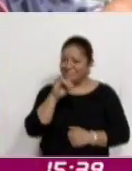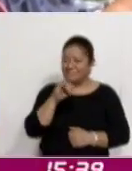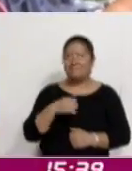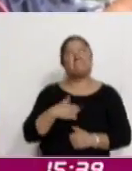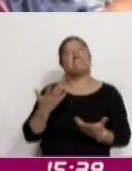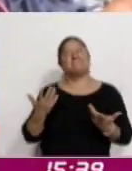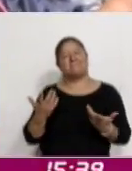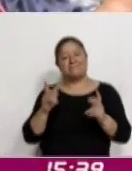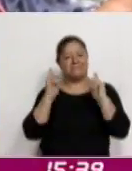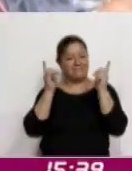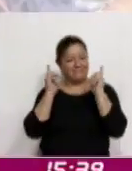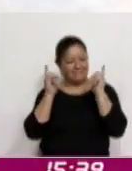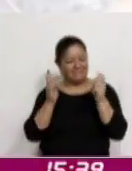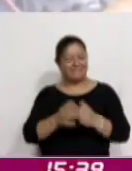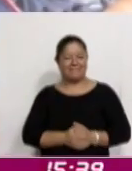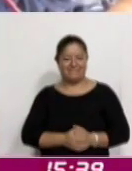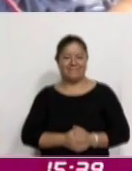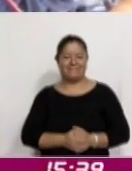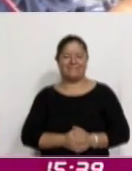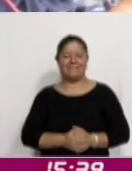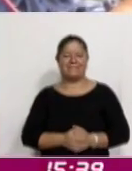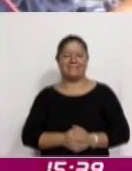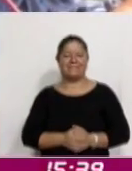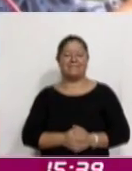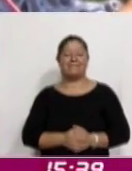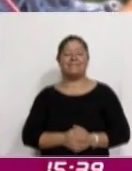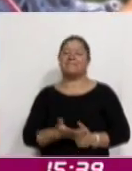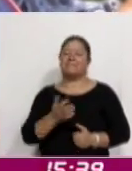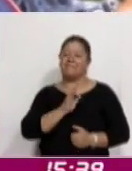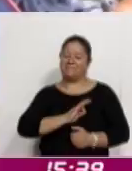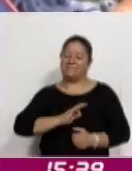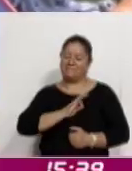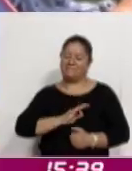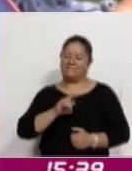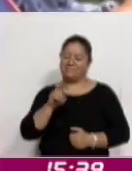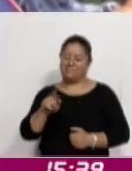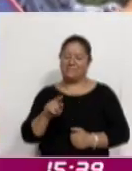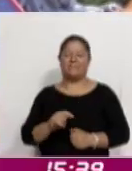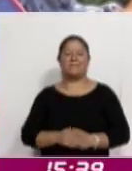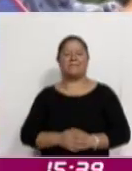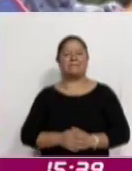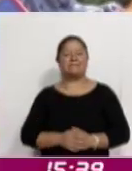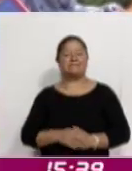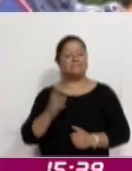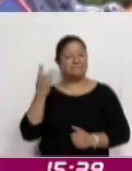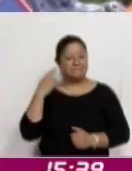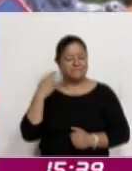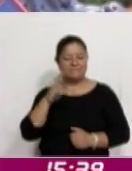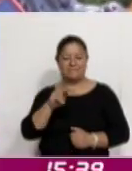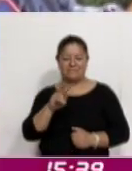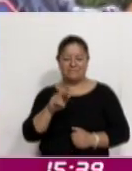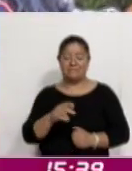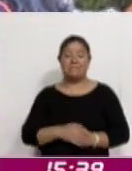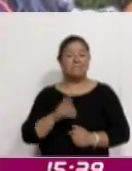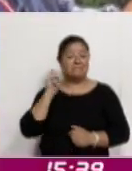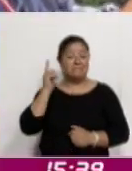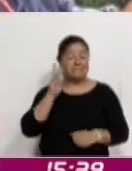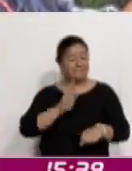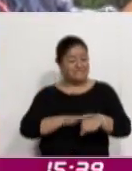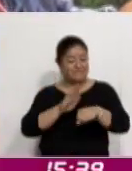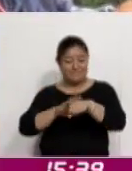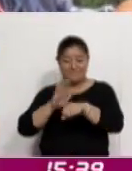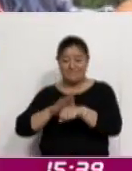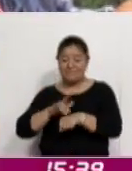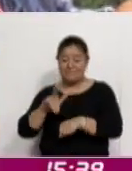espero que sí, ahí estaremos viendo. Pues muchísimas felicidades por estos años, espero que cumplan muchos más y pues